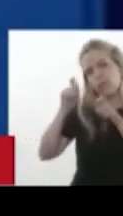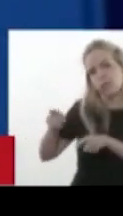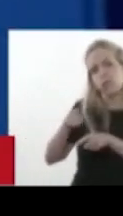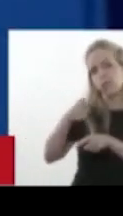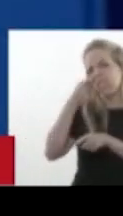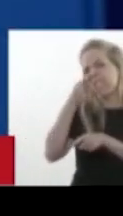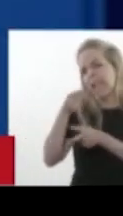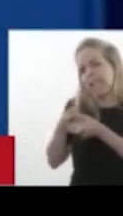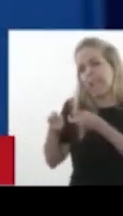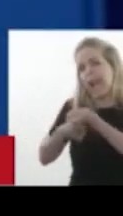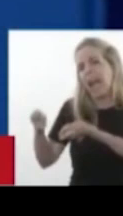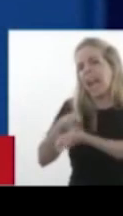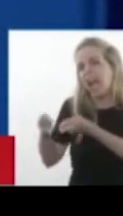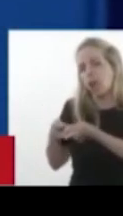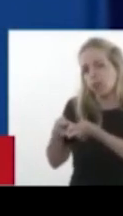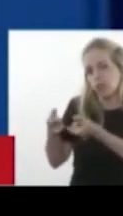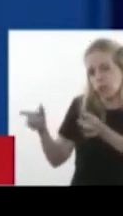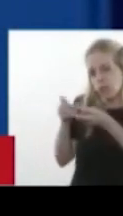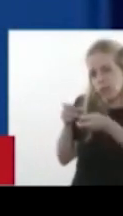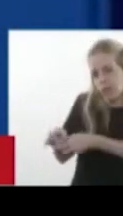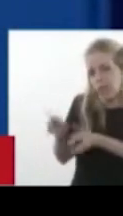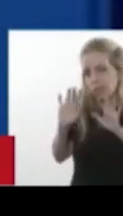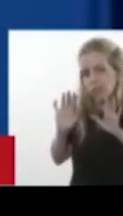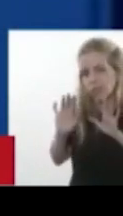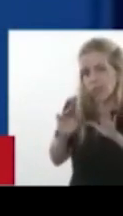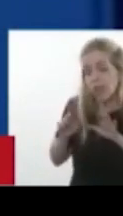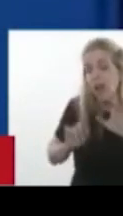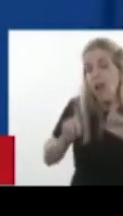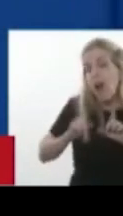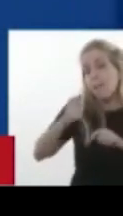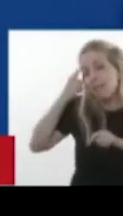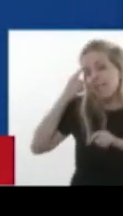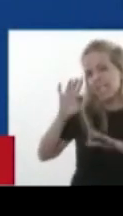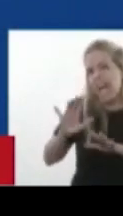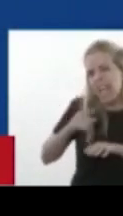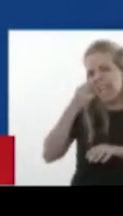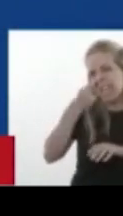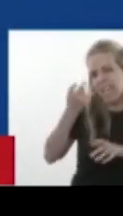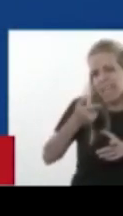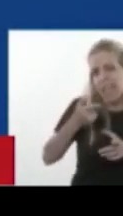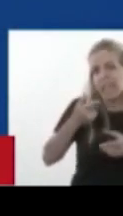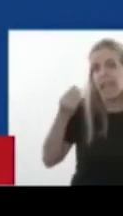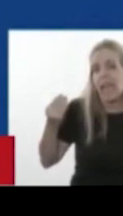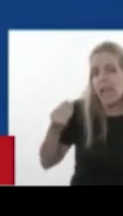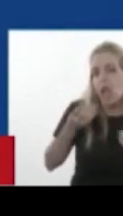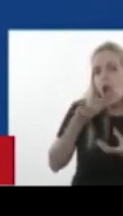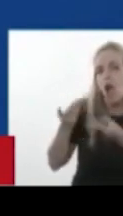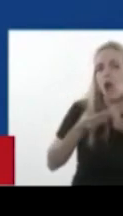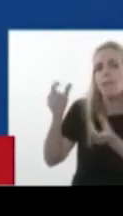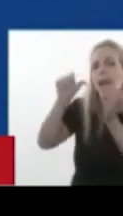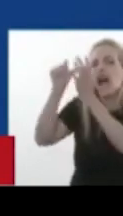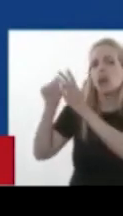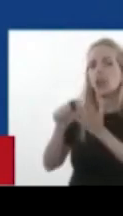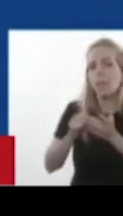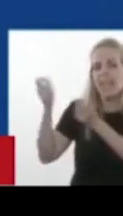Y entonces algunos creyeron que era interesante importar computadoras y